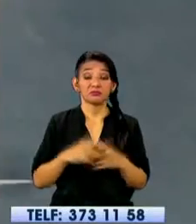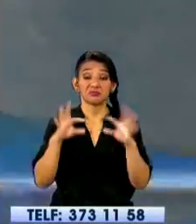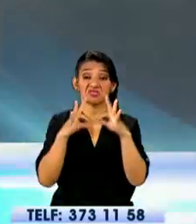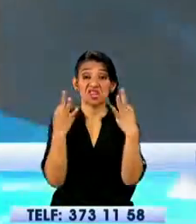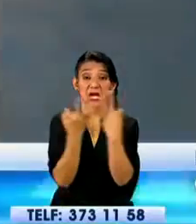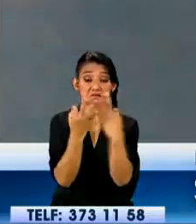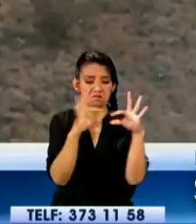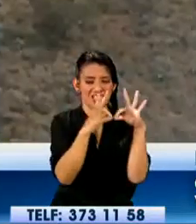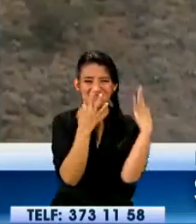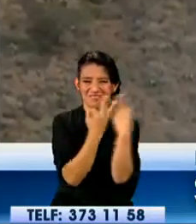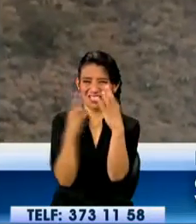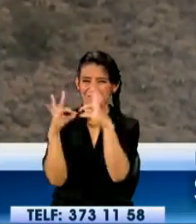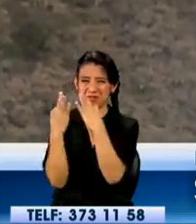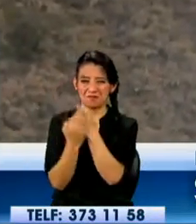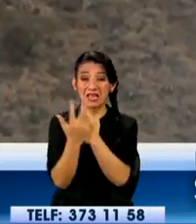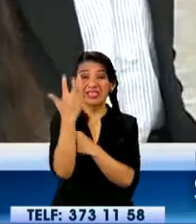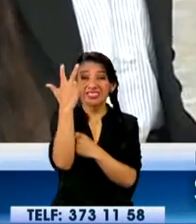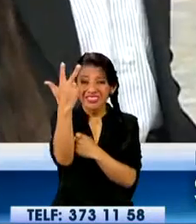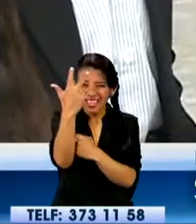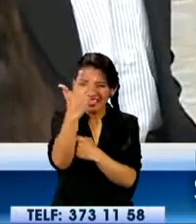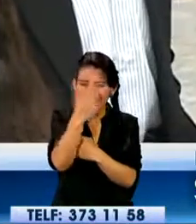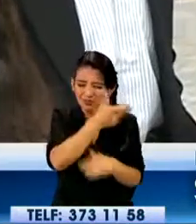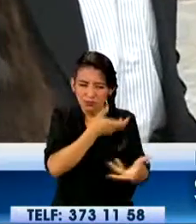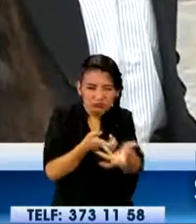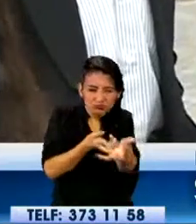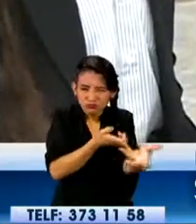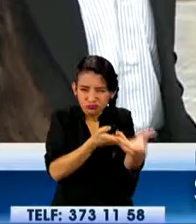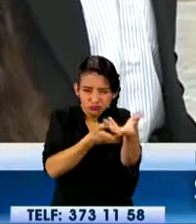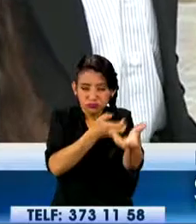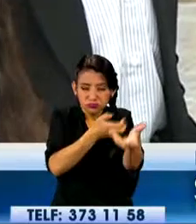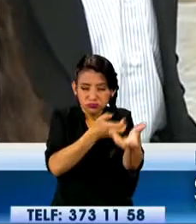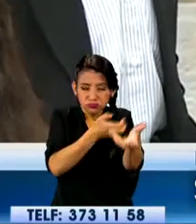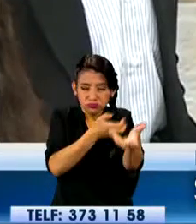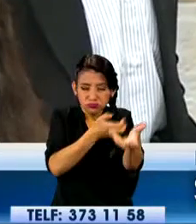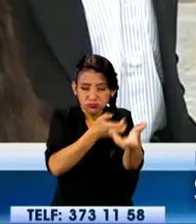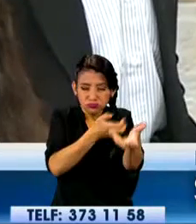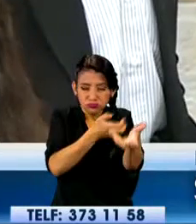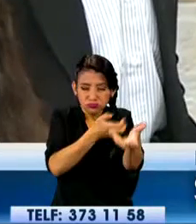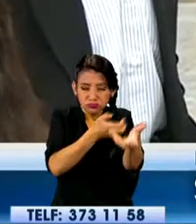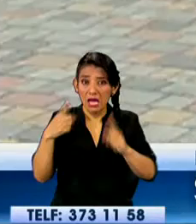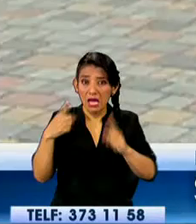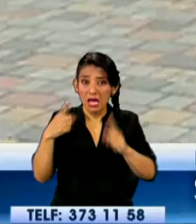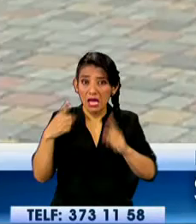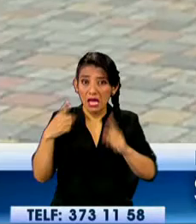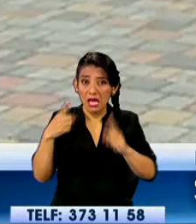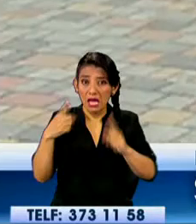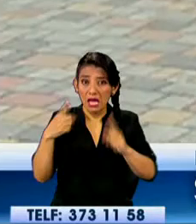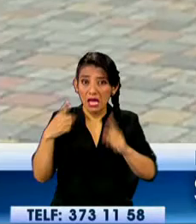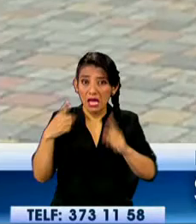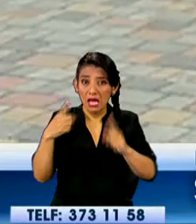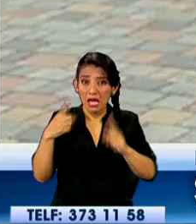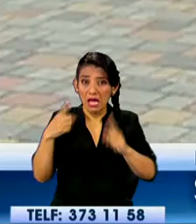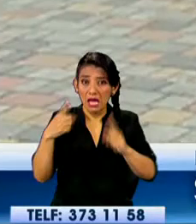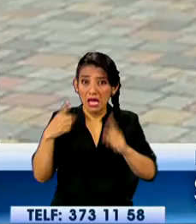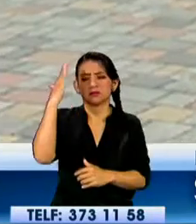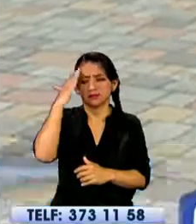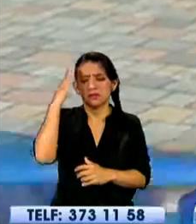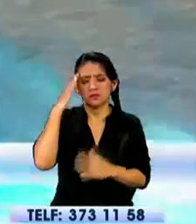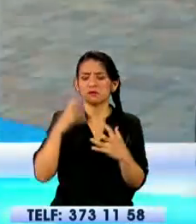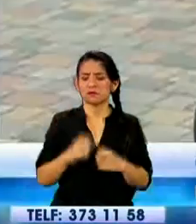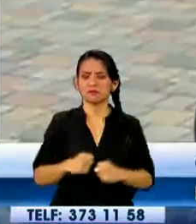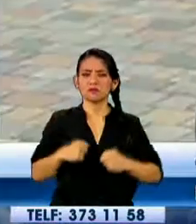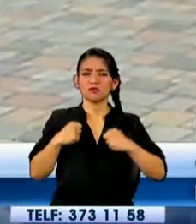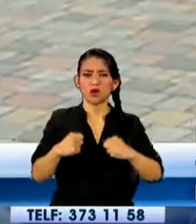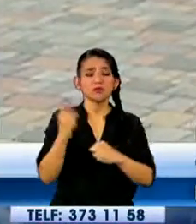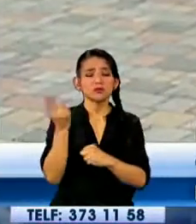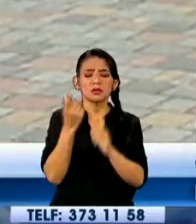bomberos heridos durante el incendio de Puembo están a la espera de un milagro. Yo sé que él va a salir adelante, él es fuerte. Yo pido